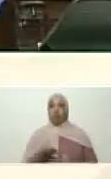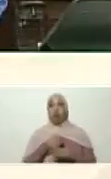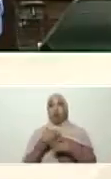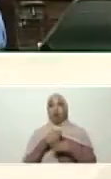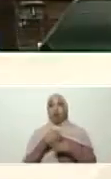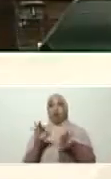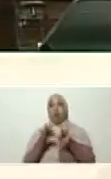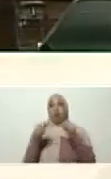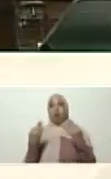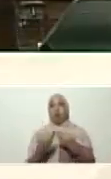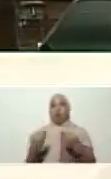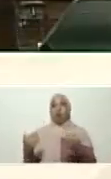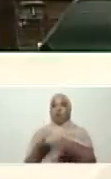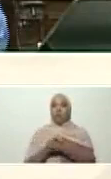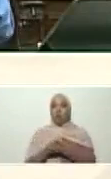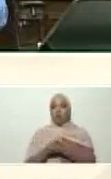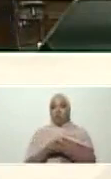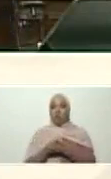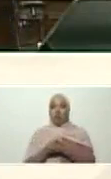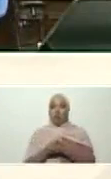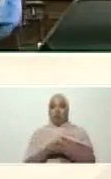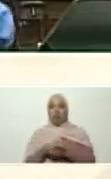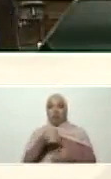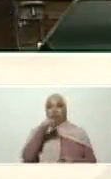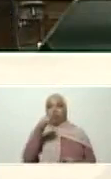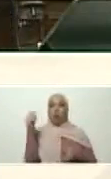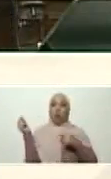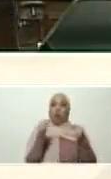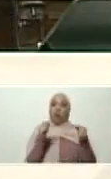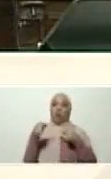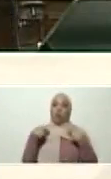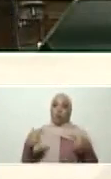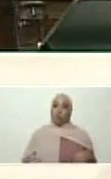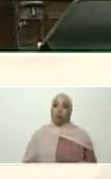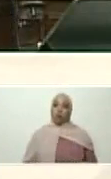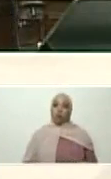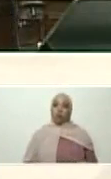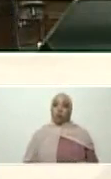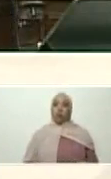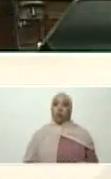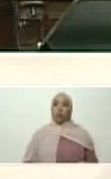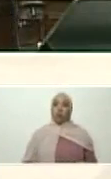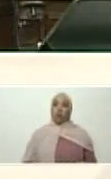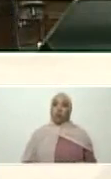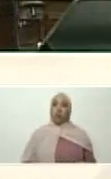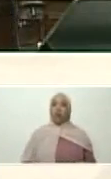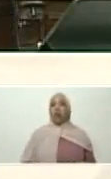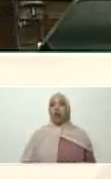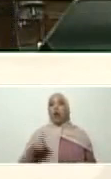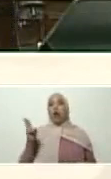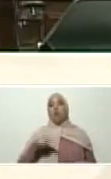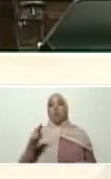más solidaridad. Porque hay más diálogo humano. Y mientras más